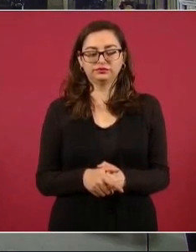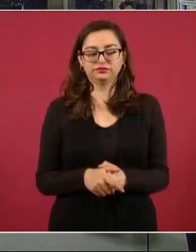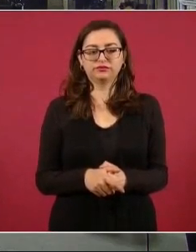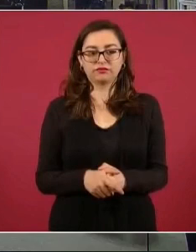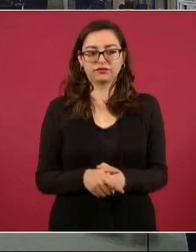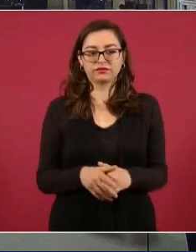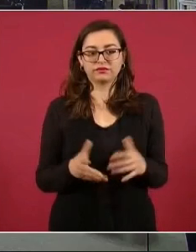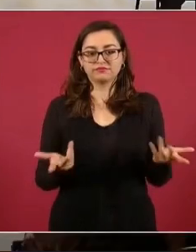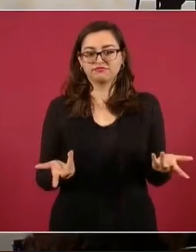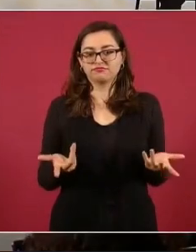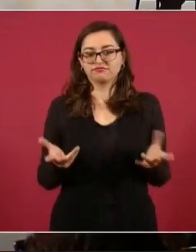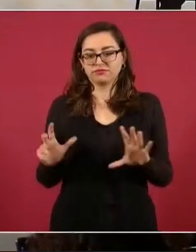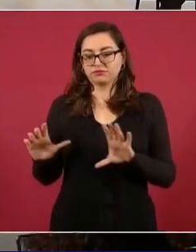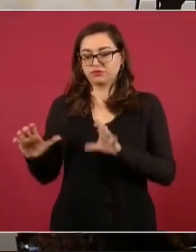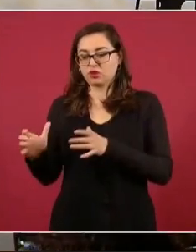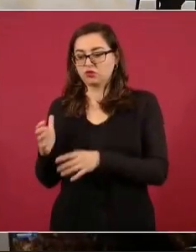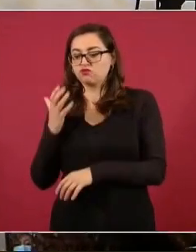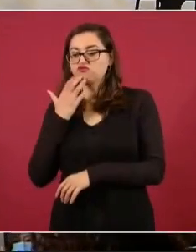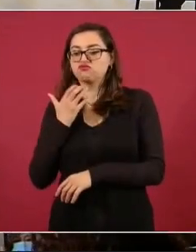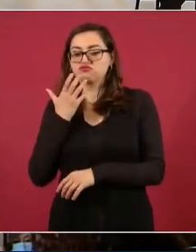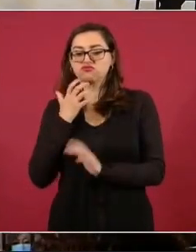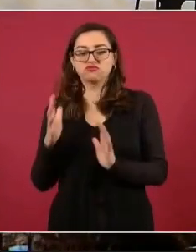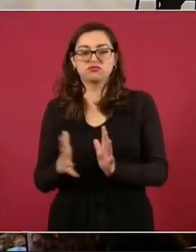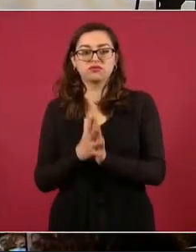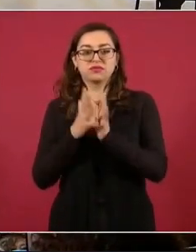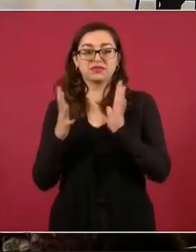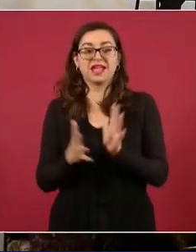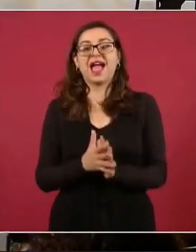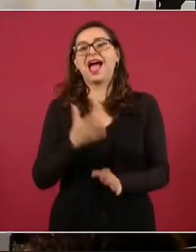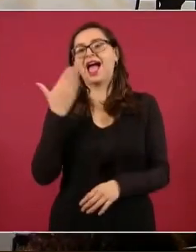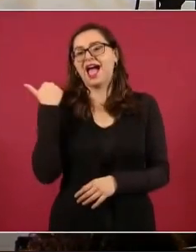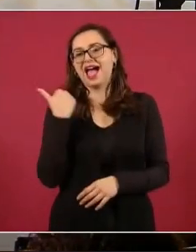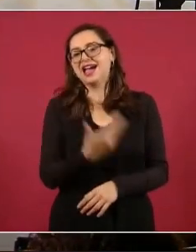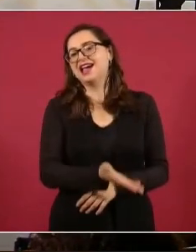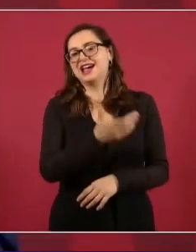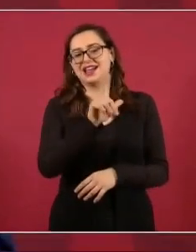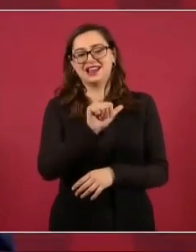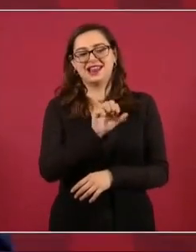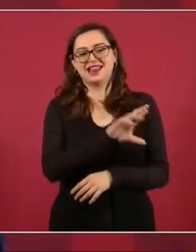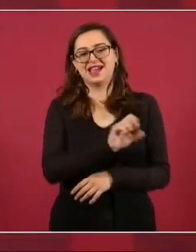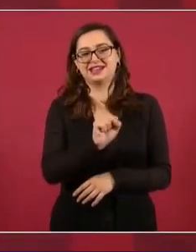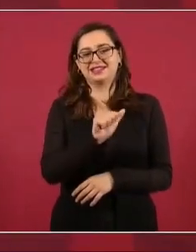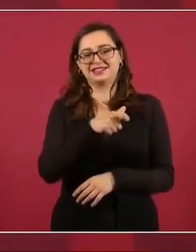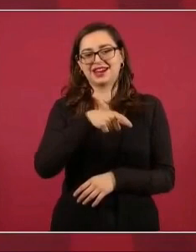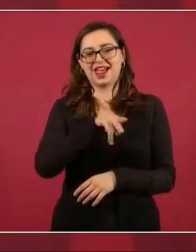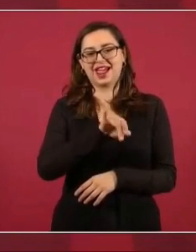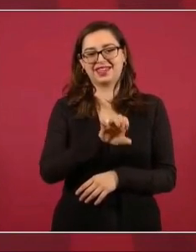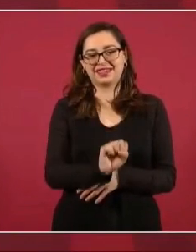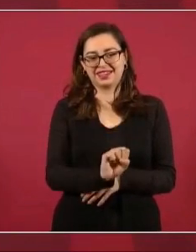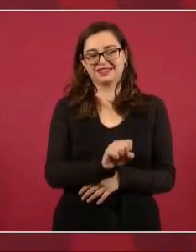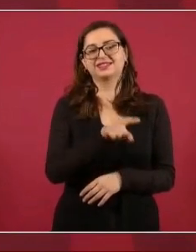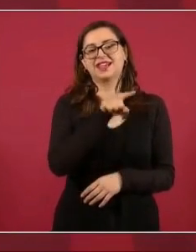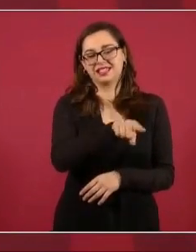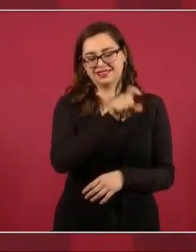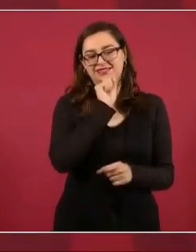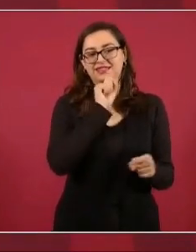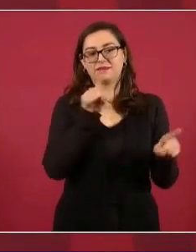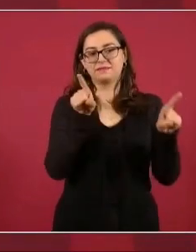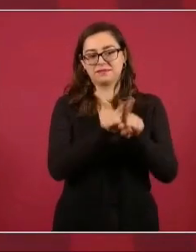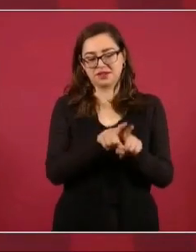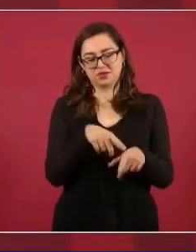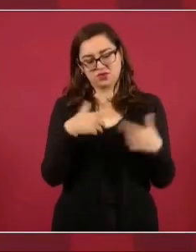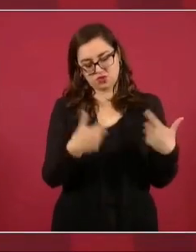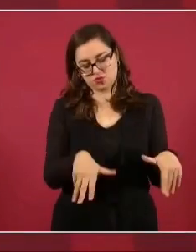que hasta la comunidad judía participó. Al-Arraqi, sí, Al-Arraqi. Al-Arraqi, sí. El